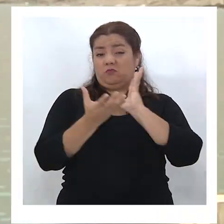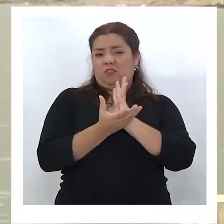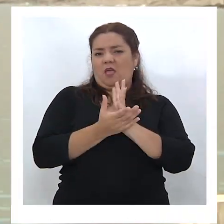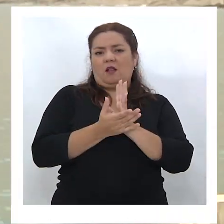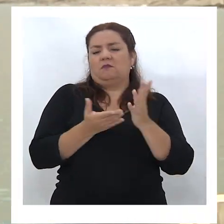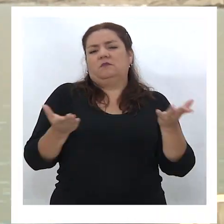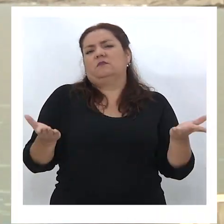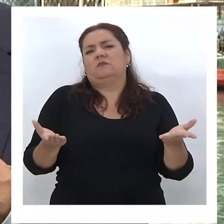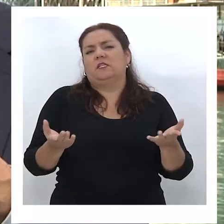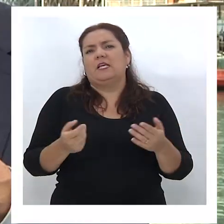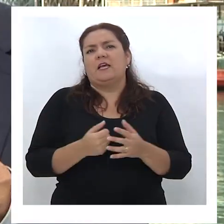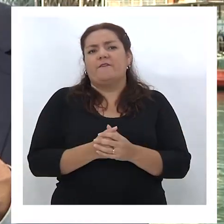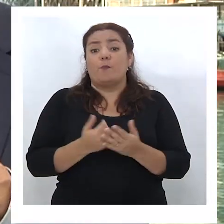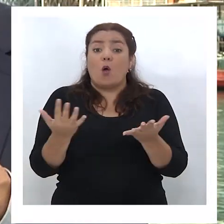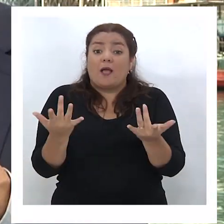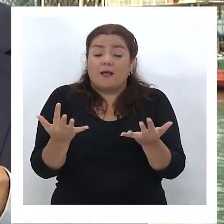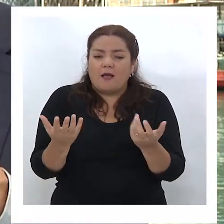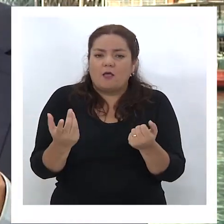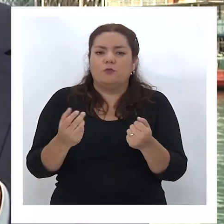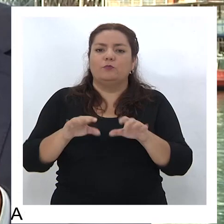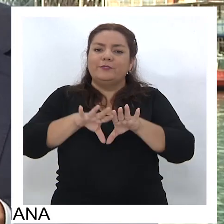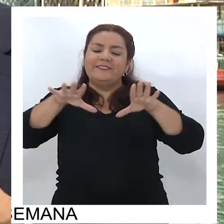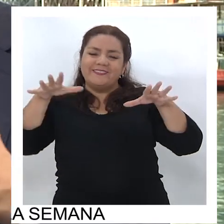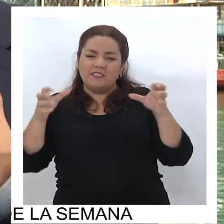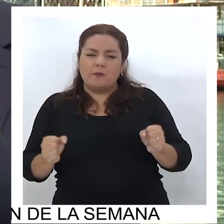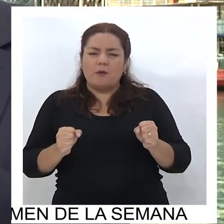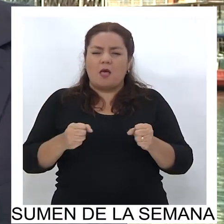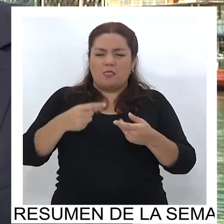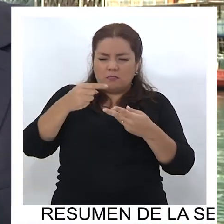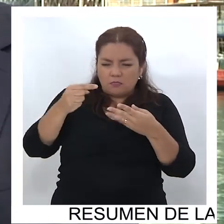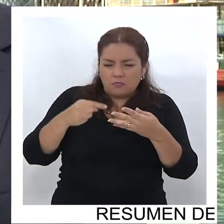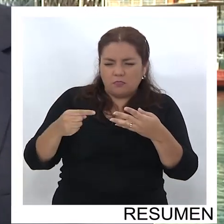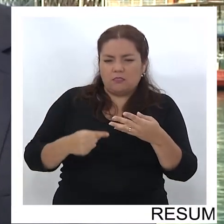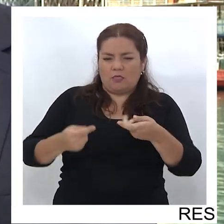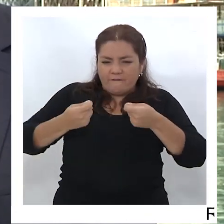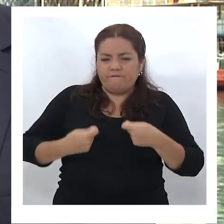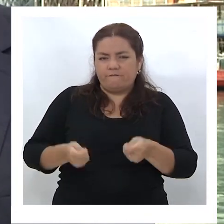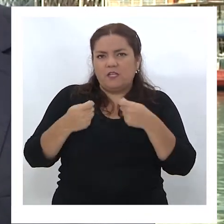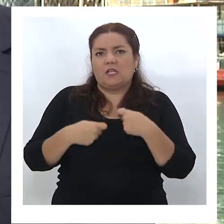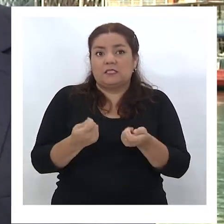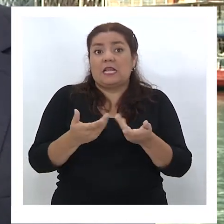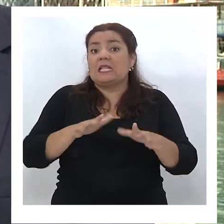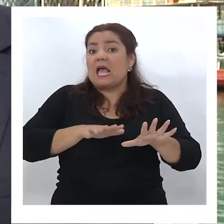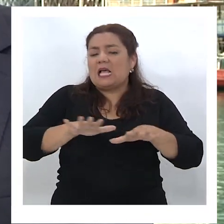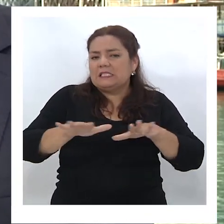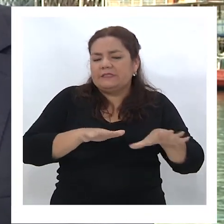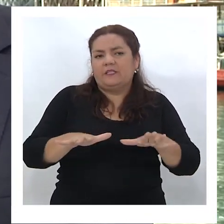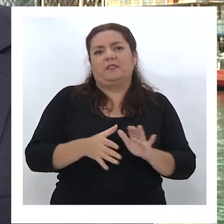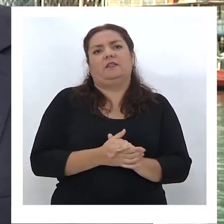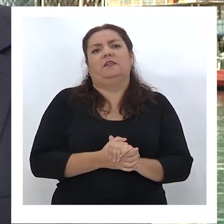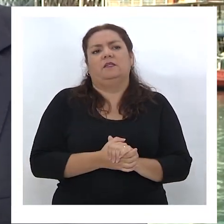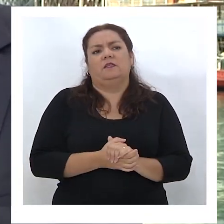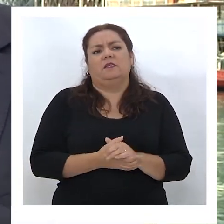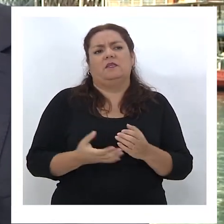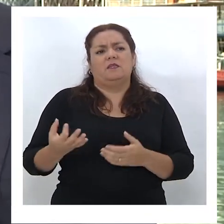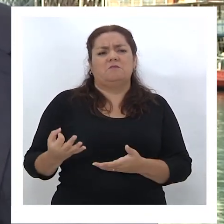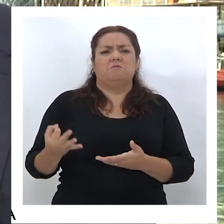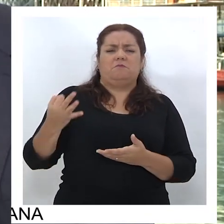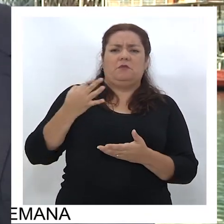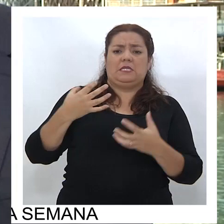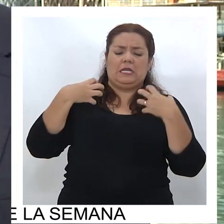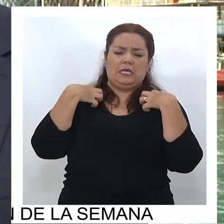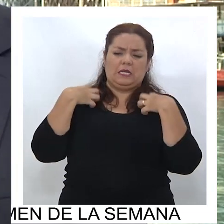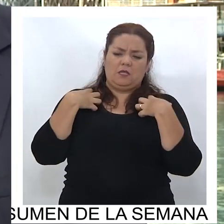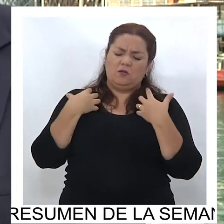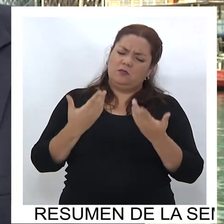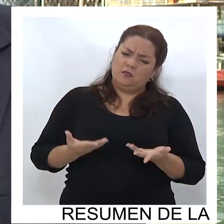vamos generando también del sistema financiero instrumentos que permitan financiar este tipo de actividades. Y me decía ahí el encargado